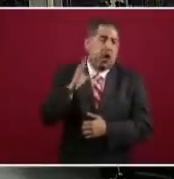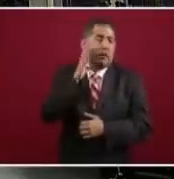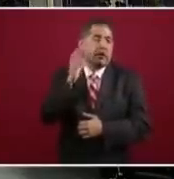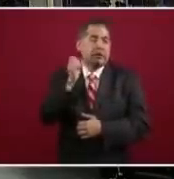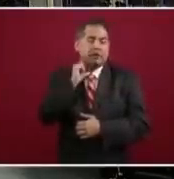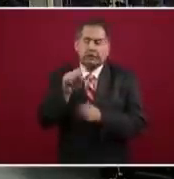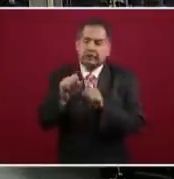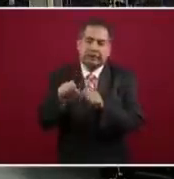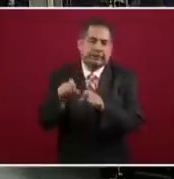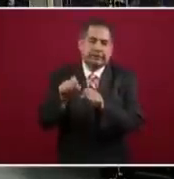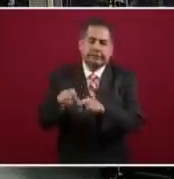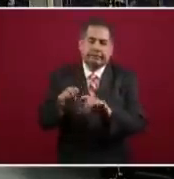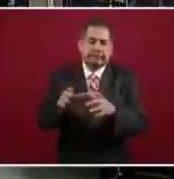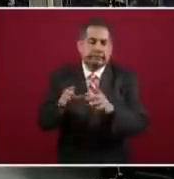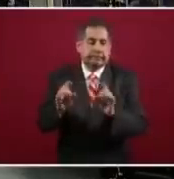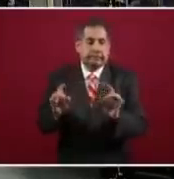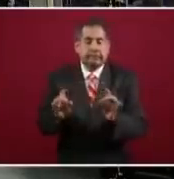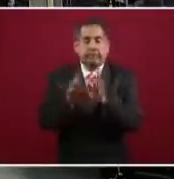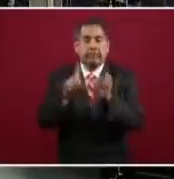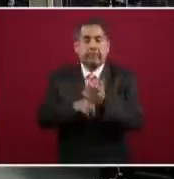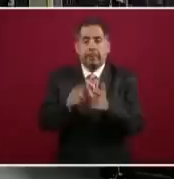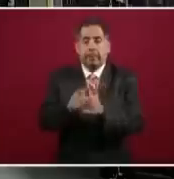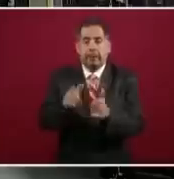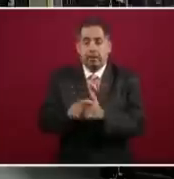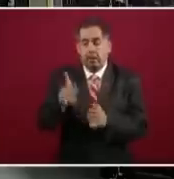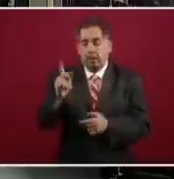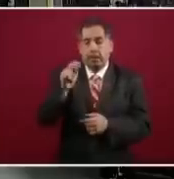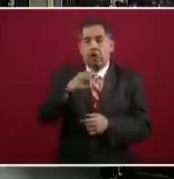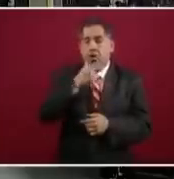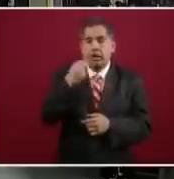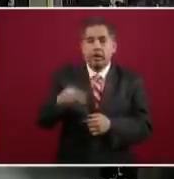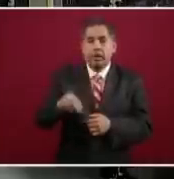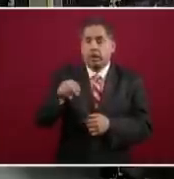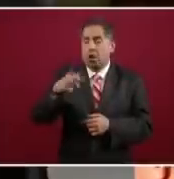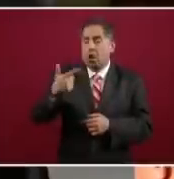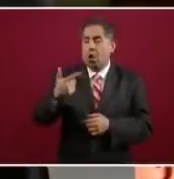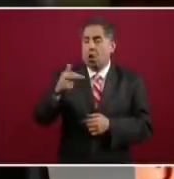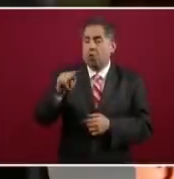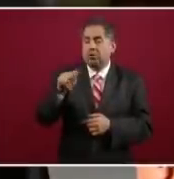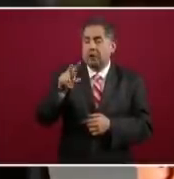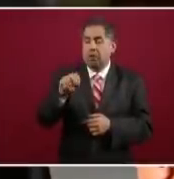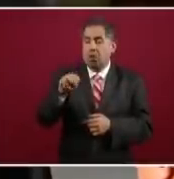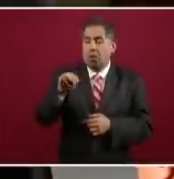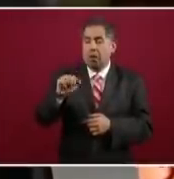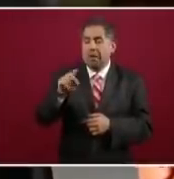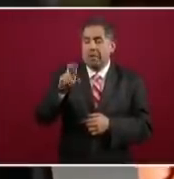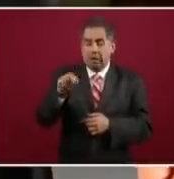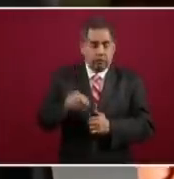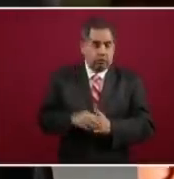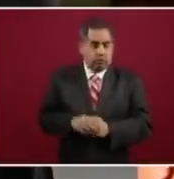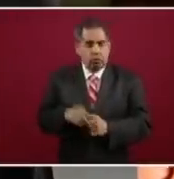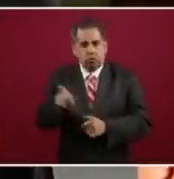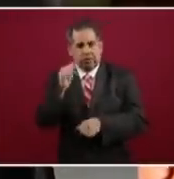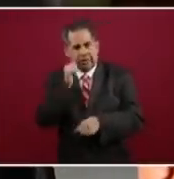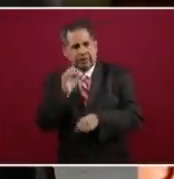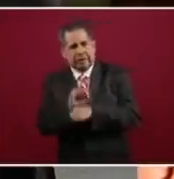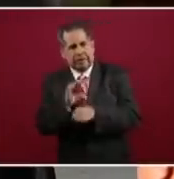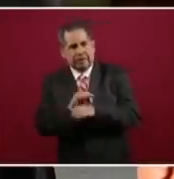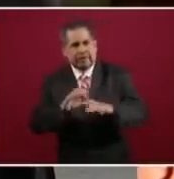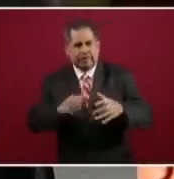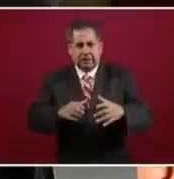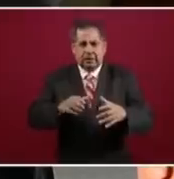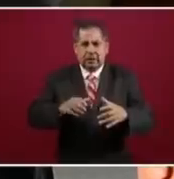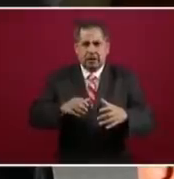por parte del panista gustavo madero usted ha defendido siempre al apóstol de la democracia